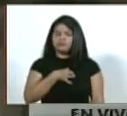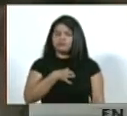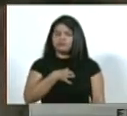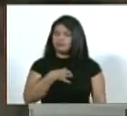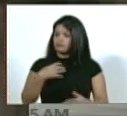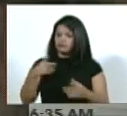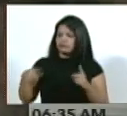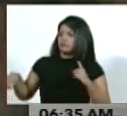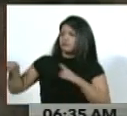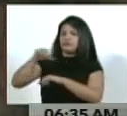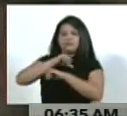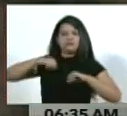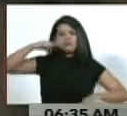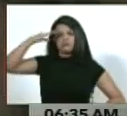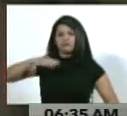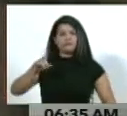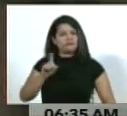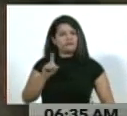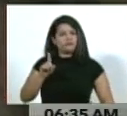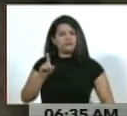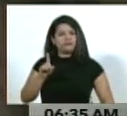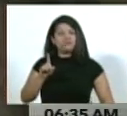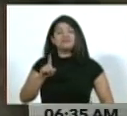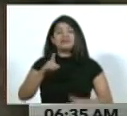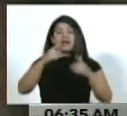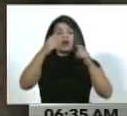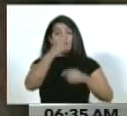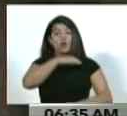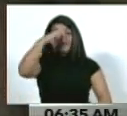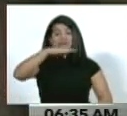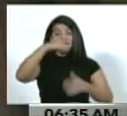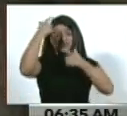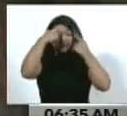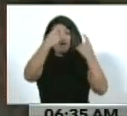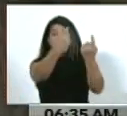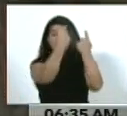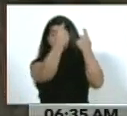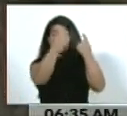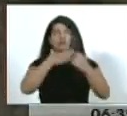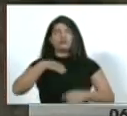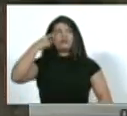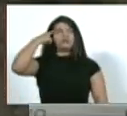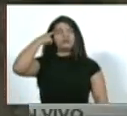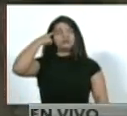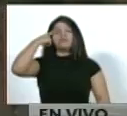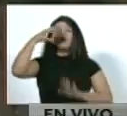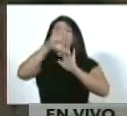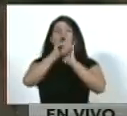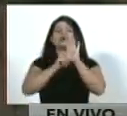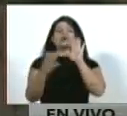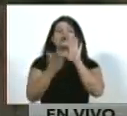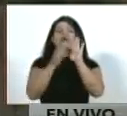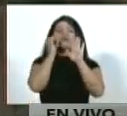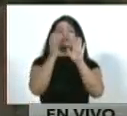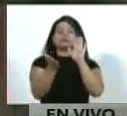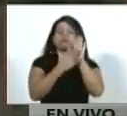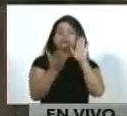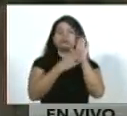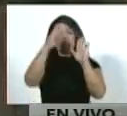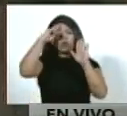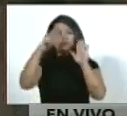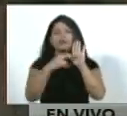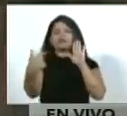Nosotros nos aferramos, como nos enseñó nuestro comandante Hugo Chávez, a la Constitución de la República Bolivariana de